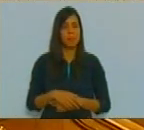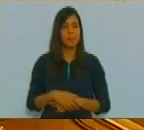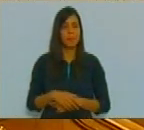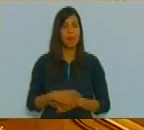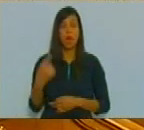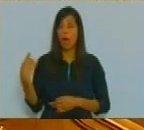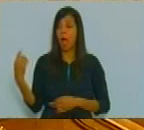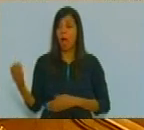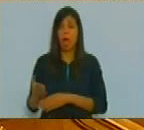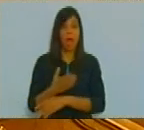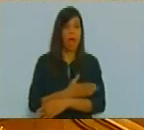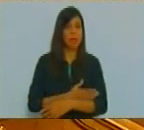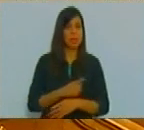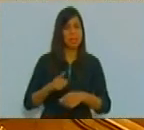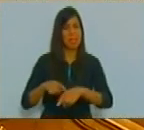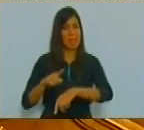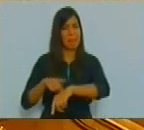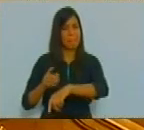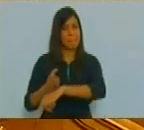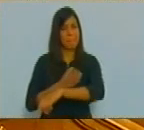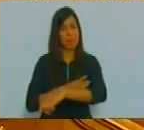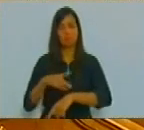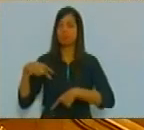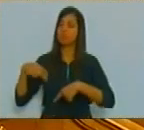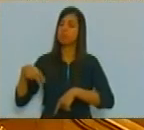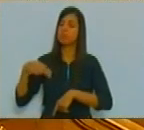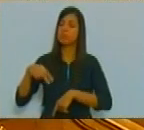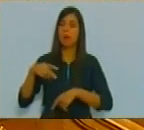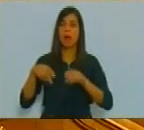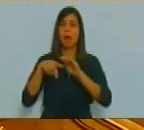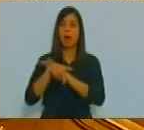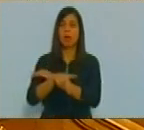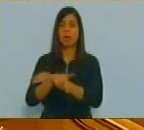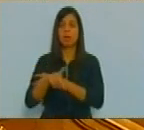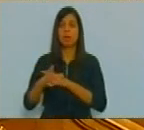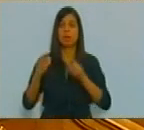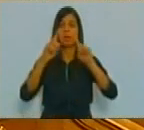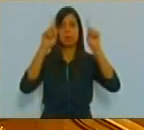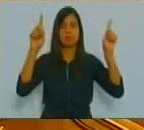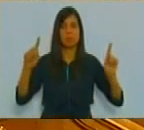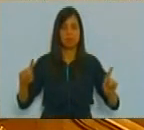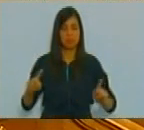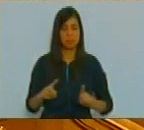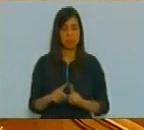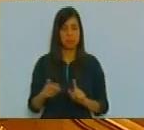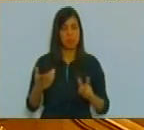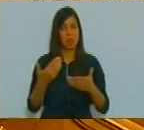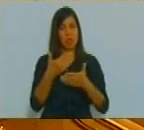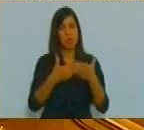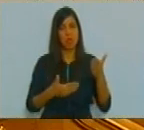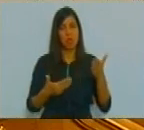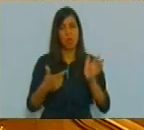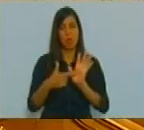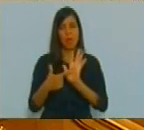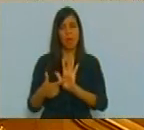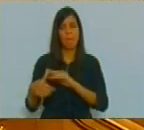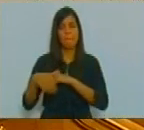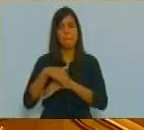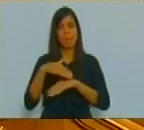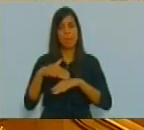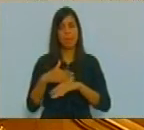protocolar y visitábamos unos stands que trabajó el ministro en distintas áreas de sus distintos órganos